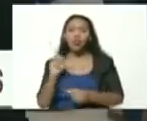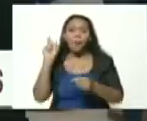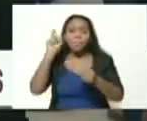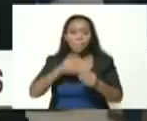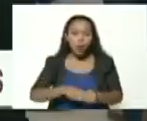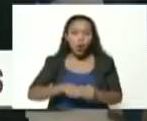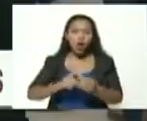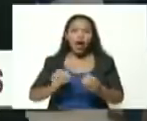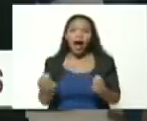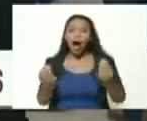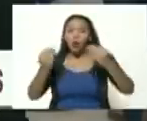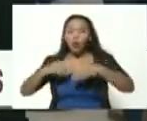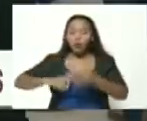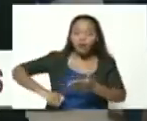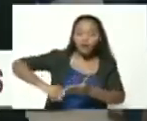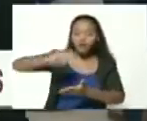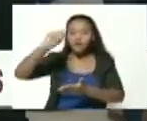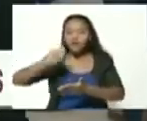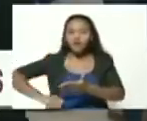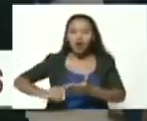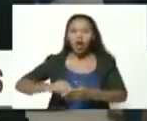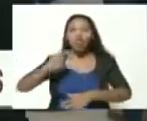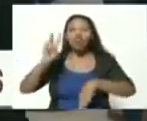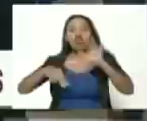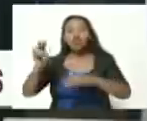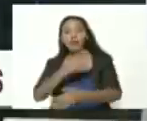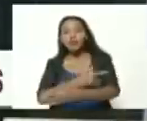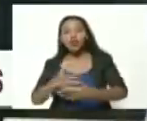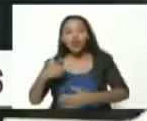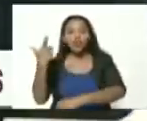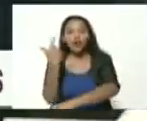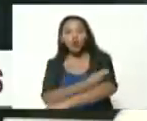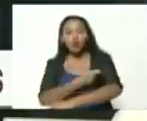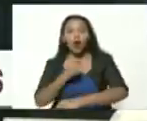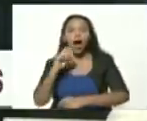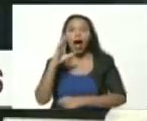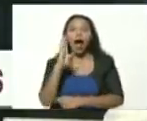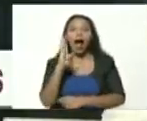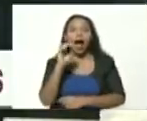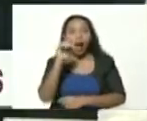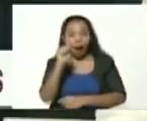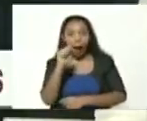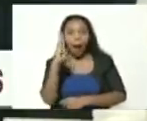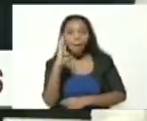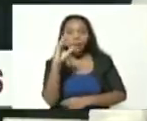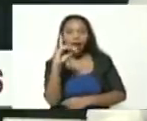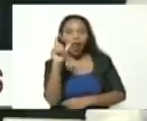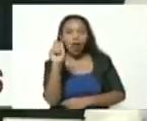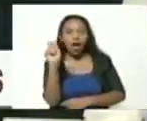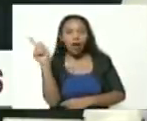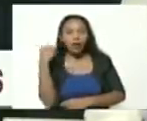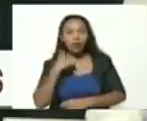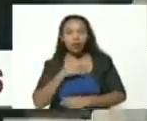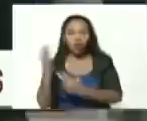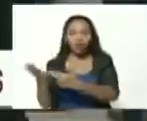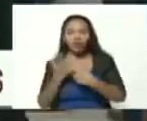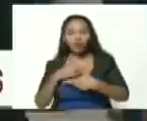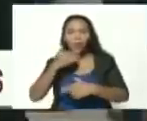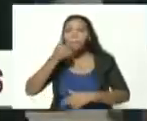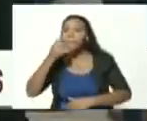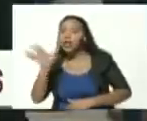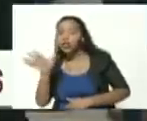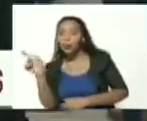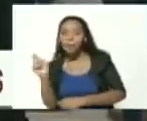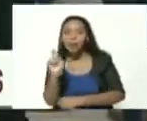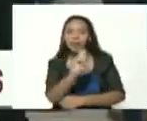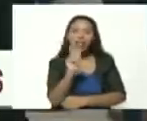contrato para el suministro de 12 millones de vacunas Abdala que estaremos recibiendo en los próximos meses,